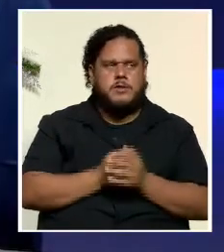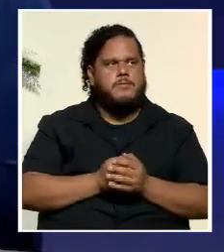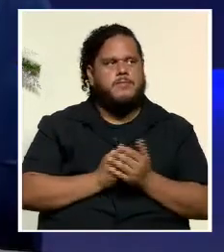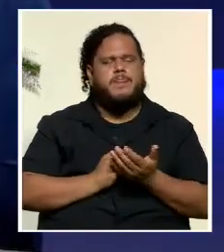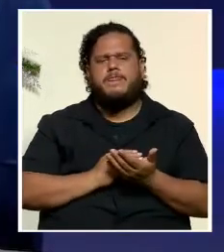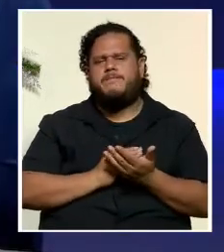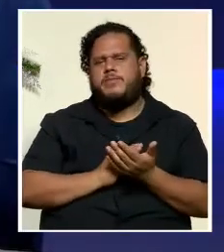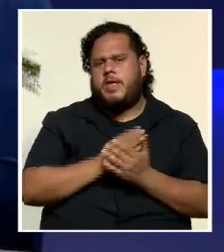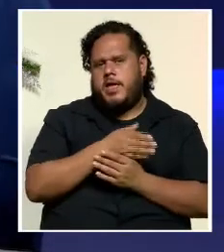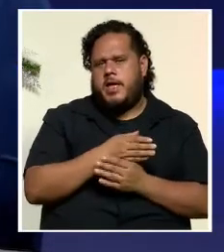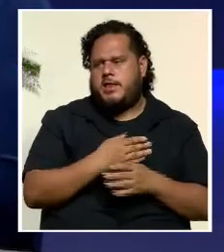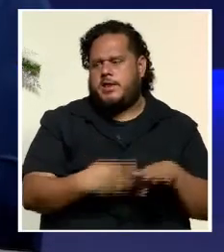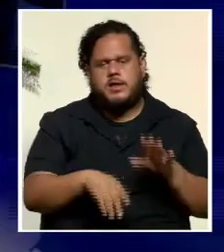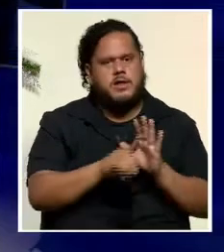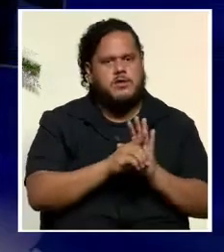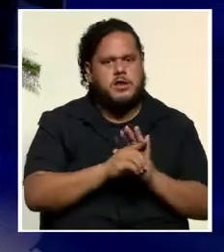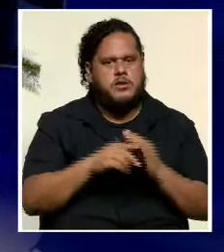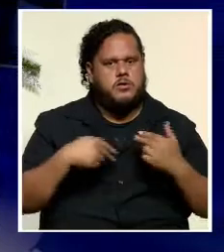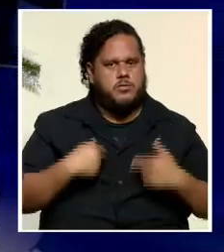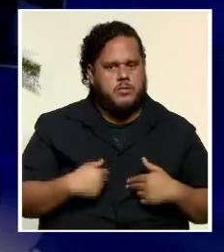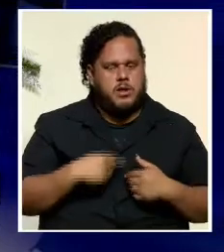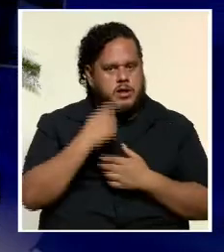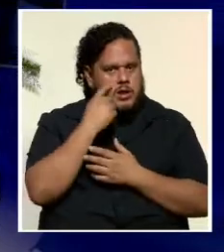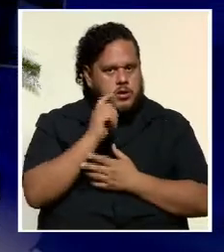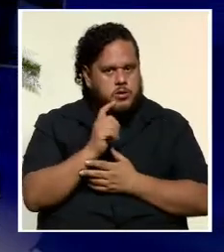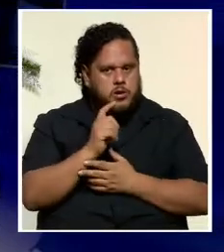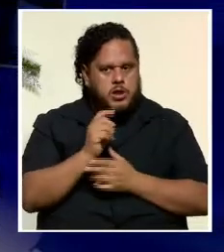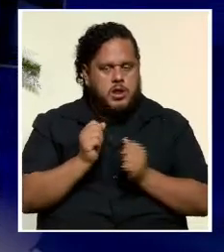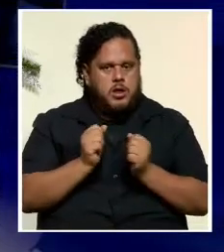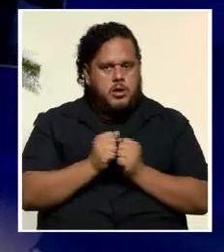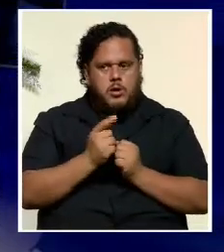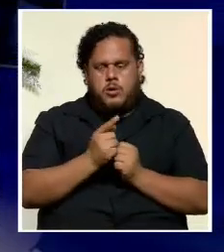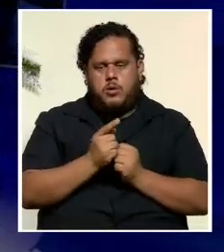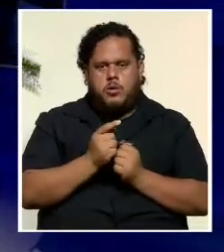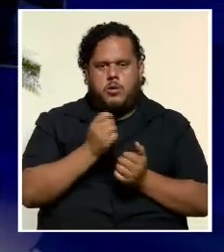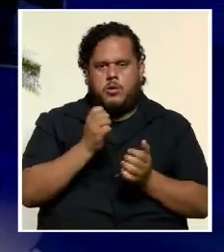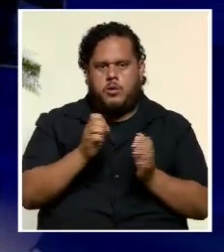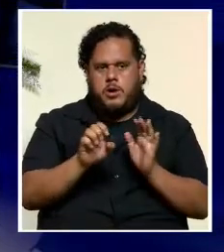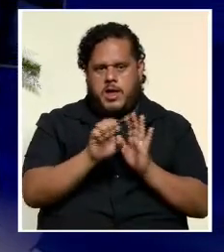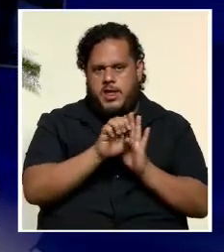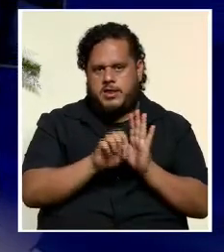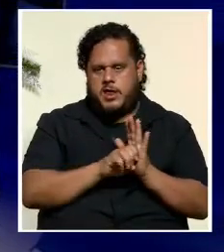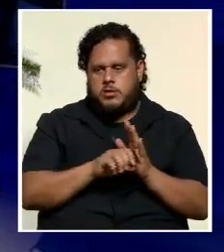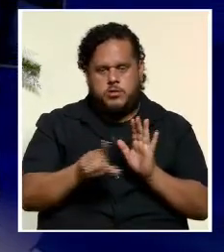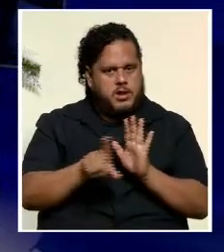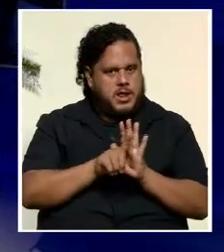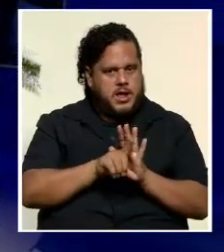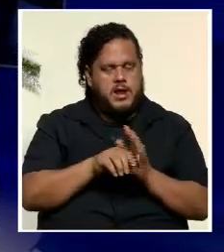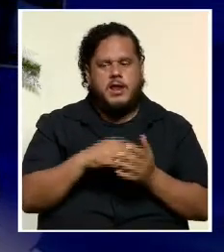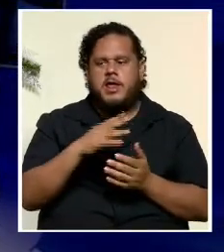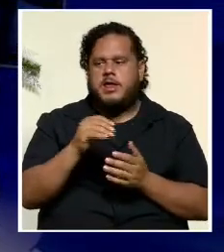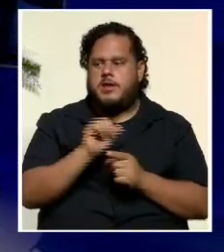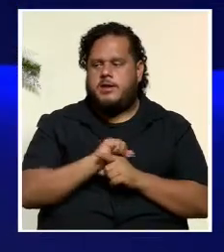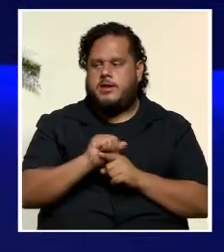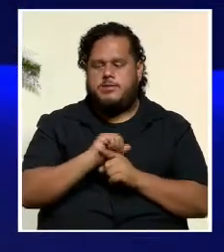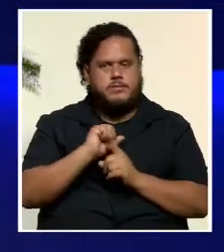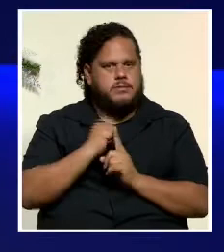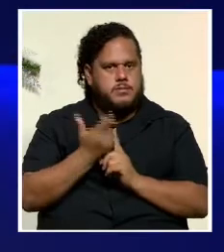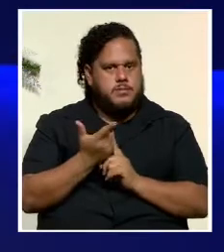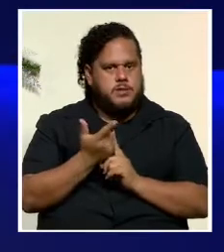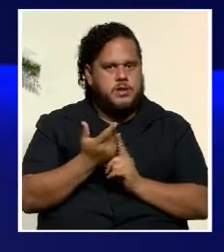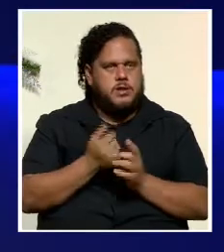Entre que los derechos humanos se reconocen con un estatus legal y la práctica social que